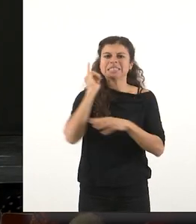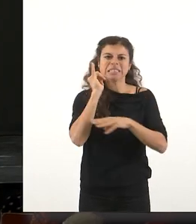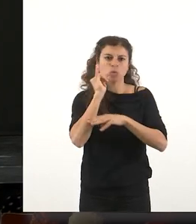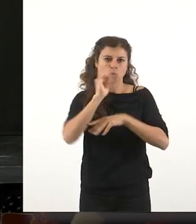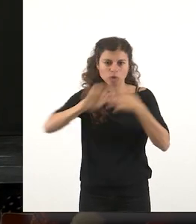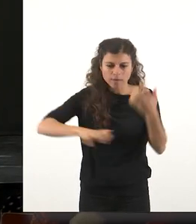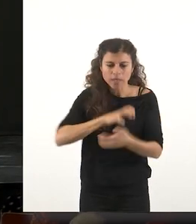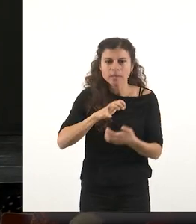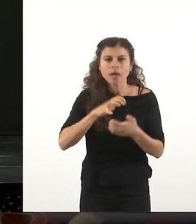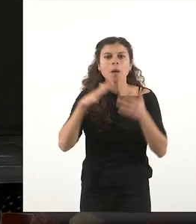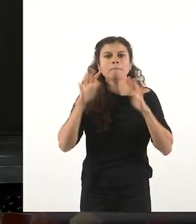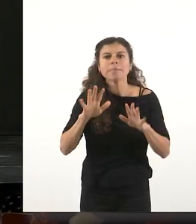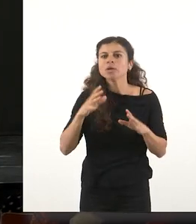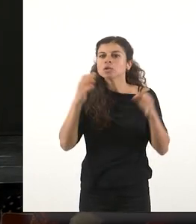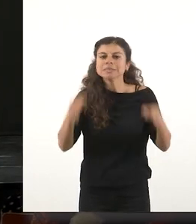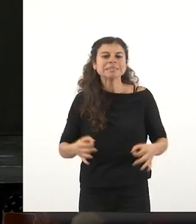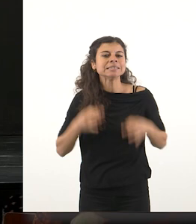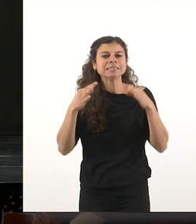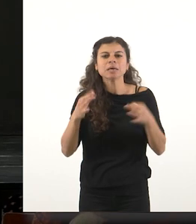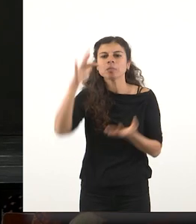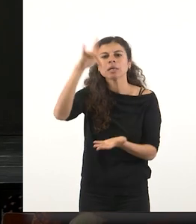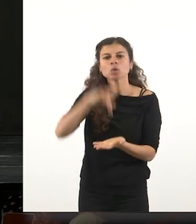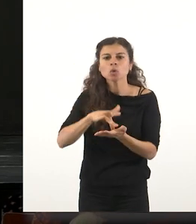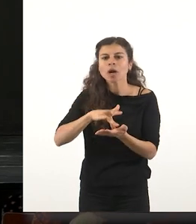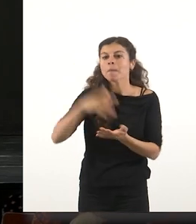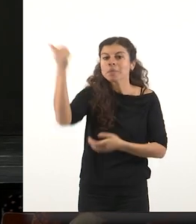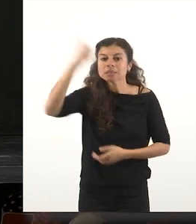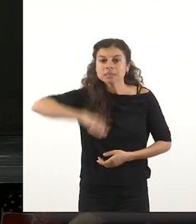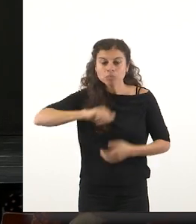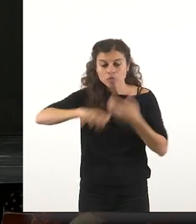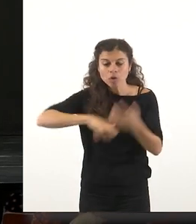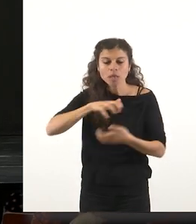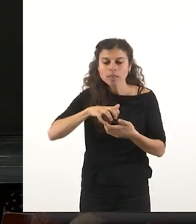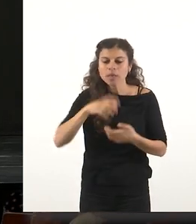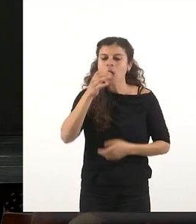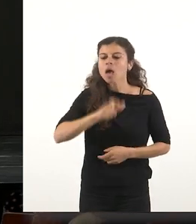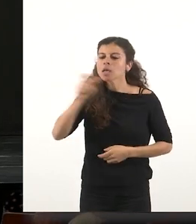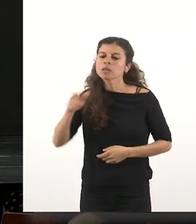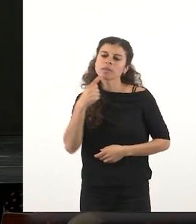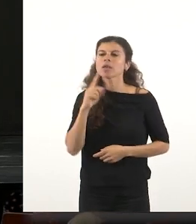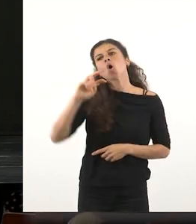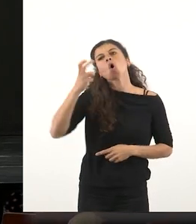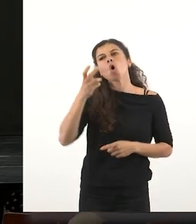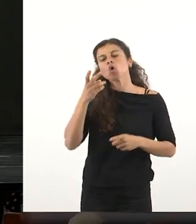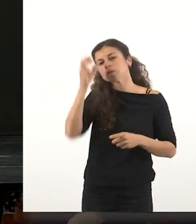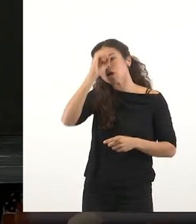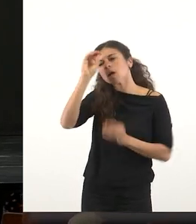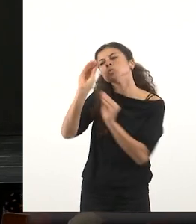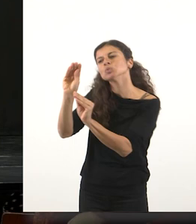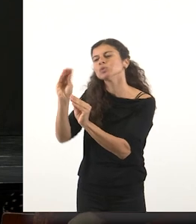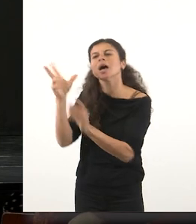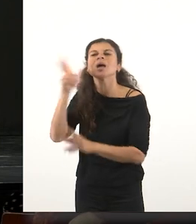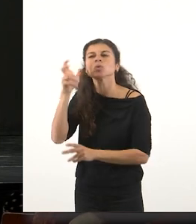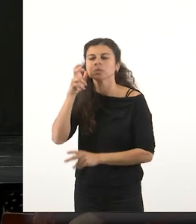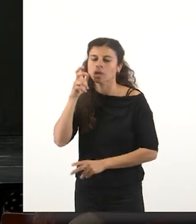la violencia machista, siempre hay que escuchar la otra versión. Joder, qué curioso. No os preocupéis, que la otra versión se la voy a contar yo. No creéis que Antonio va